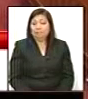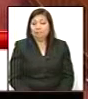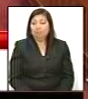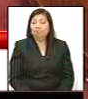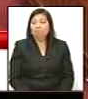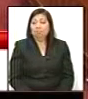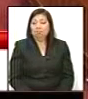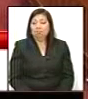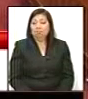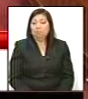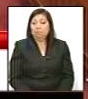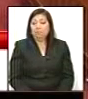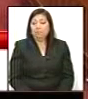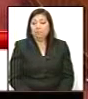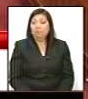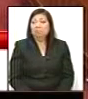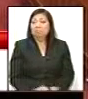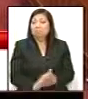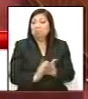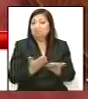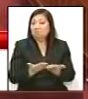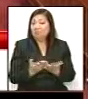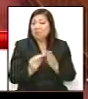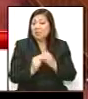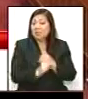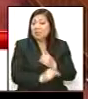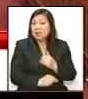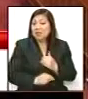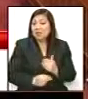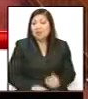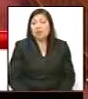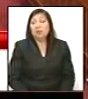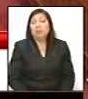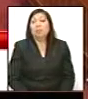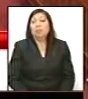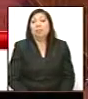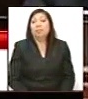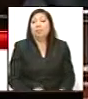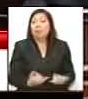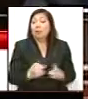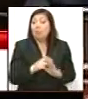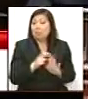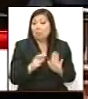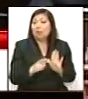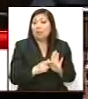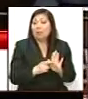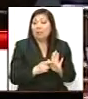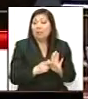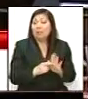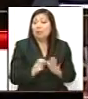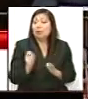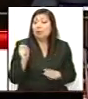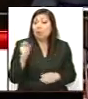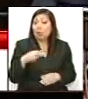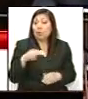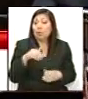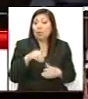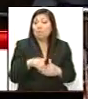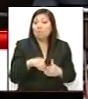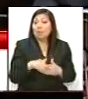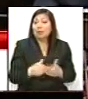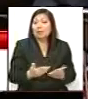Gracias, presidente. Saludar a la representación nacional. Este es un proyecto que está con segunda votación.